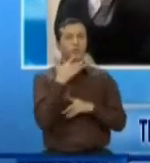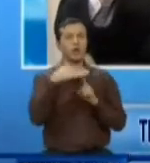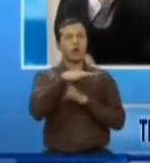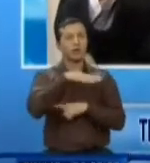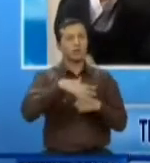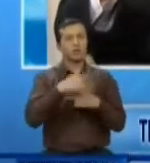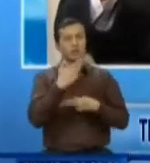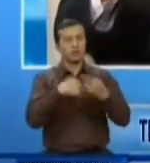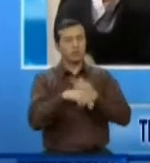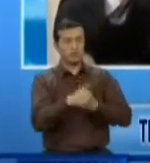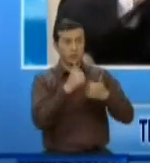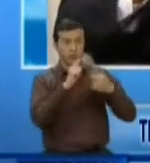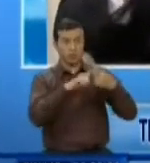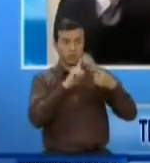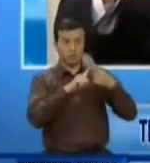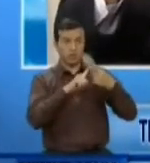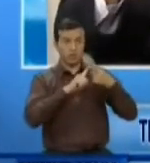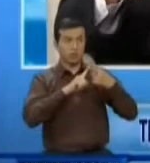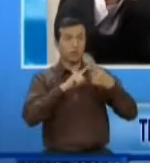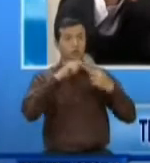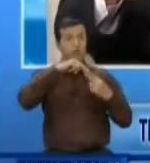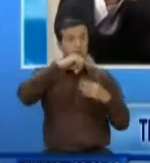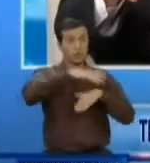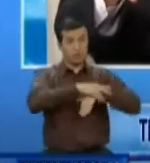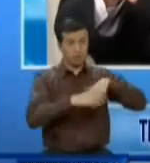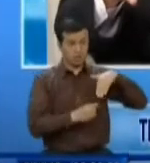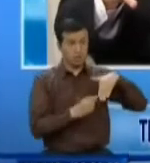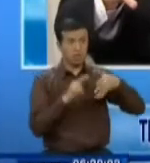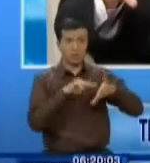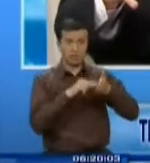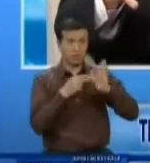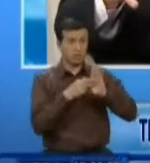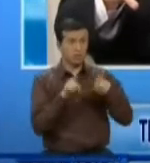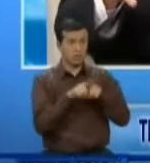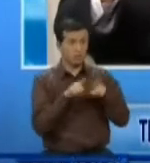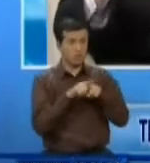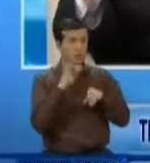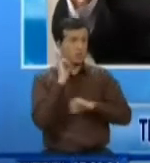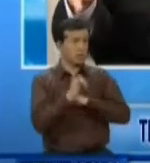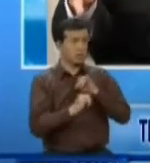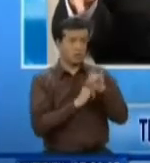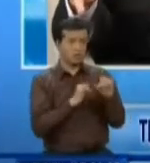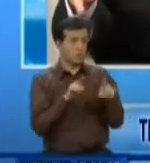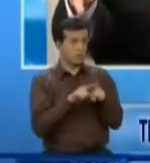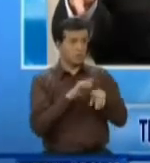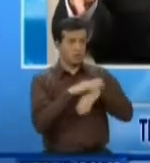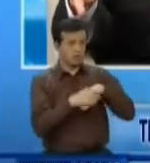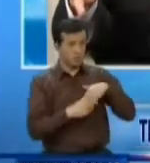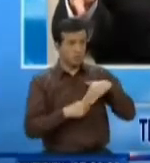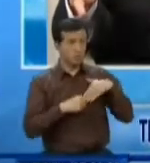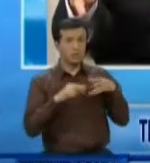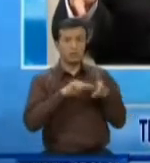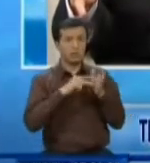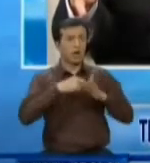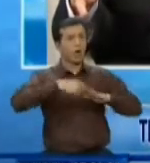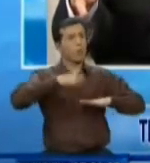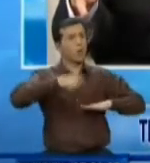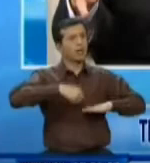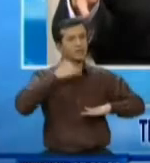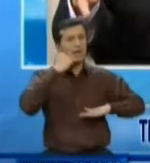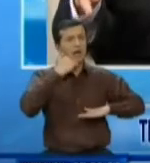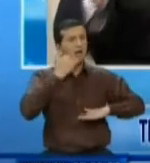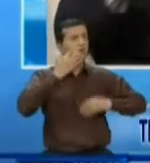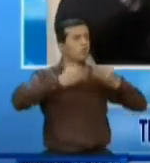del arbitraje pero un arbitraje regional termina siendo también un arbitraje internacional en ese sentido cuál sería